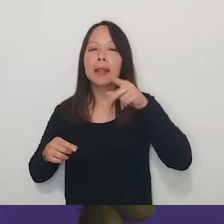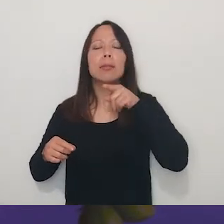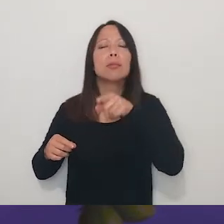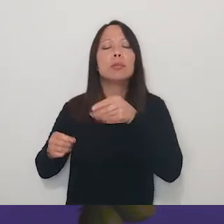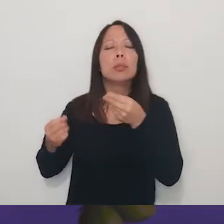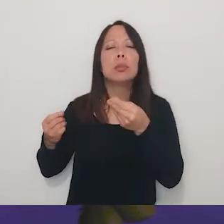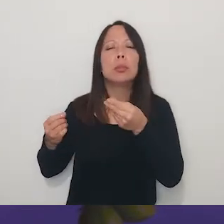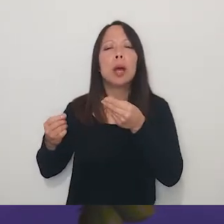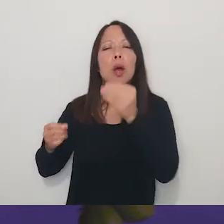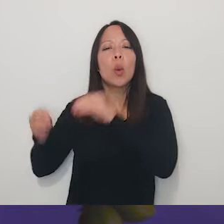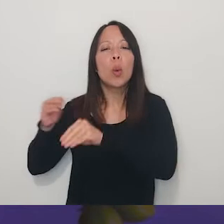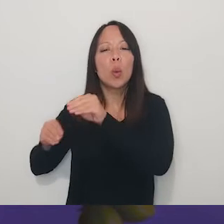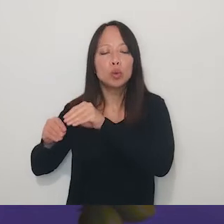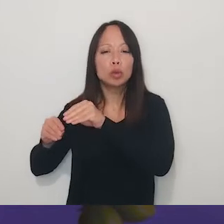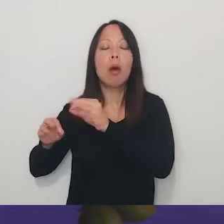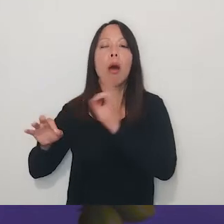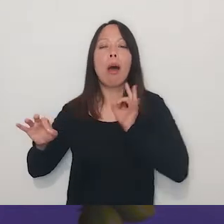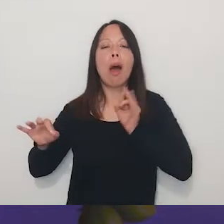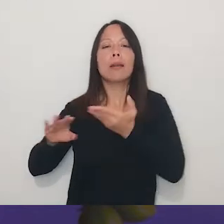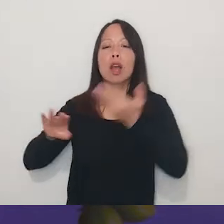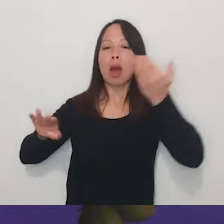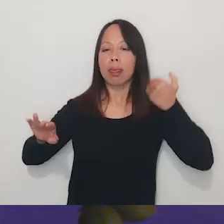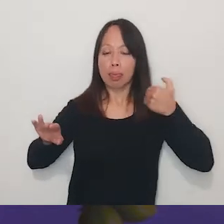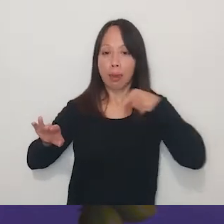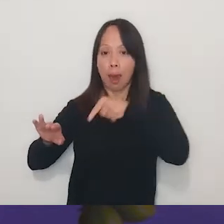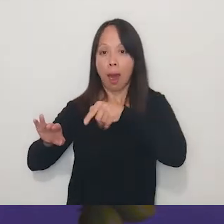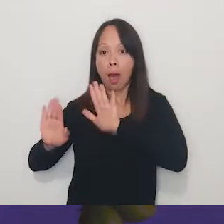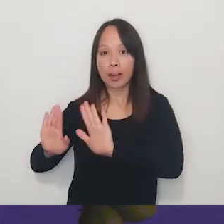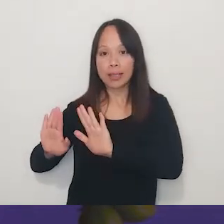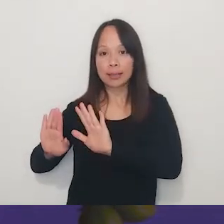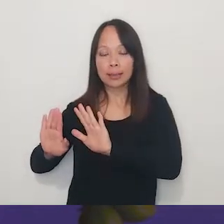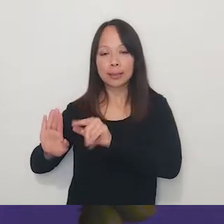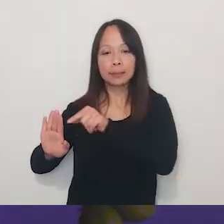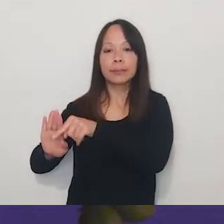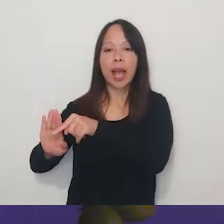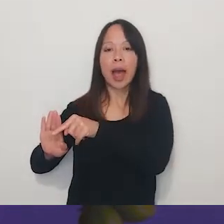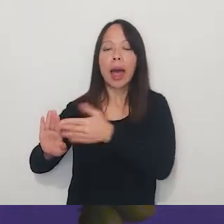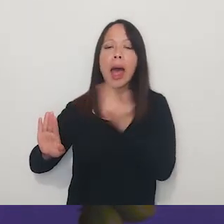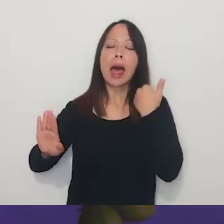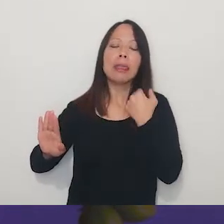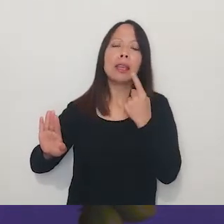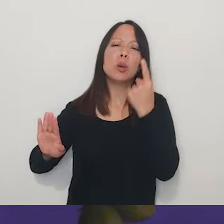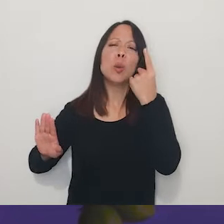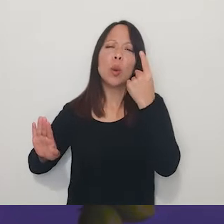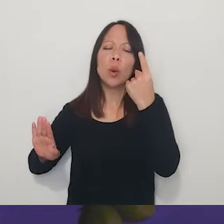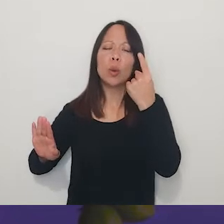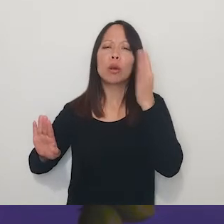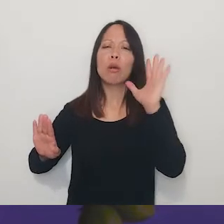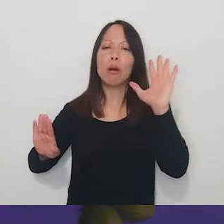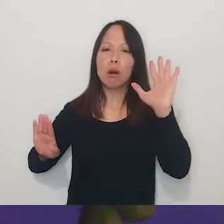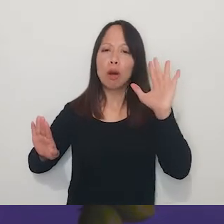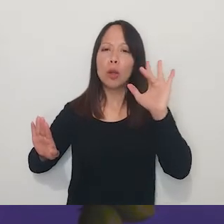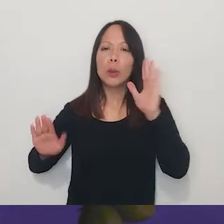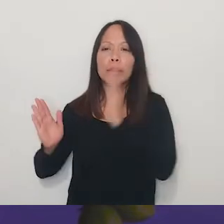hace un par de años, y bueno, es algo que de a poco está siendo más disponible. Antes era algo más que uno